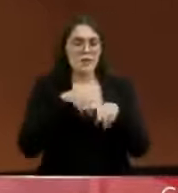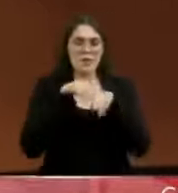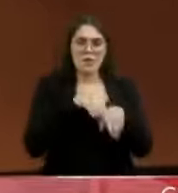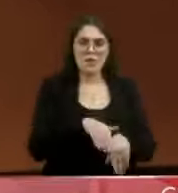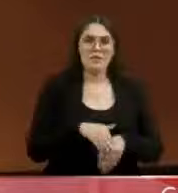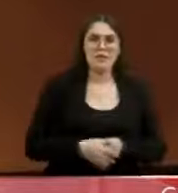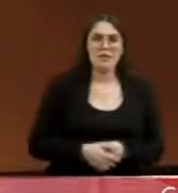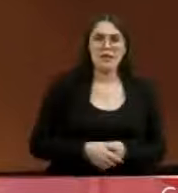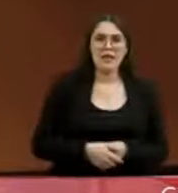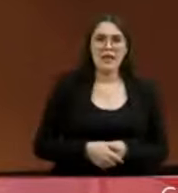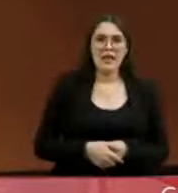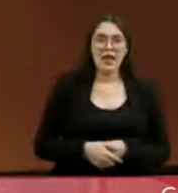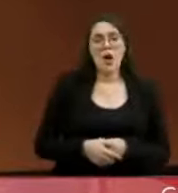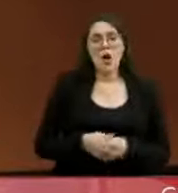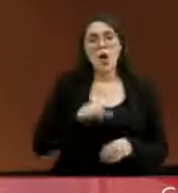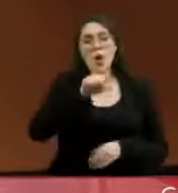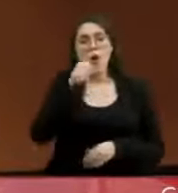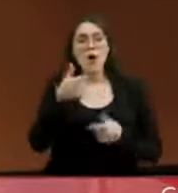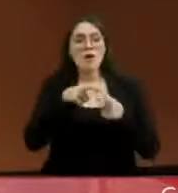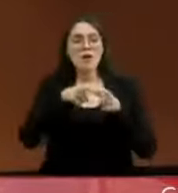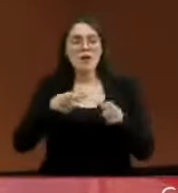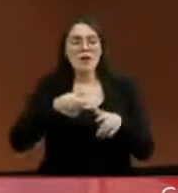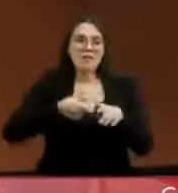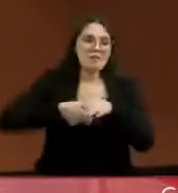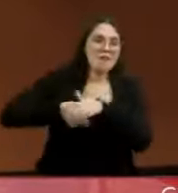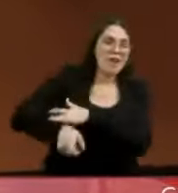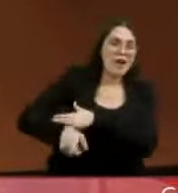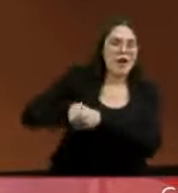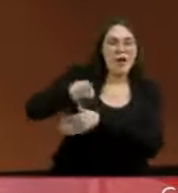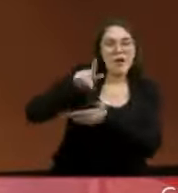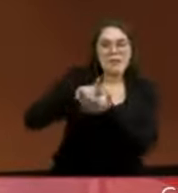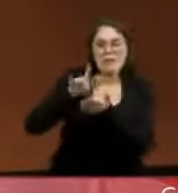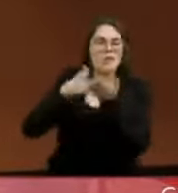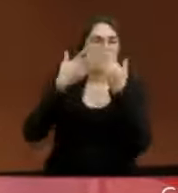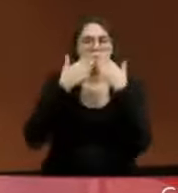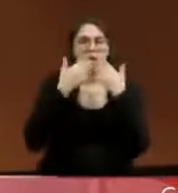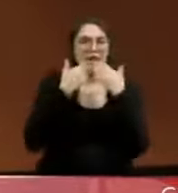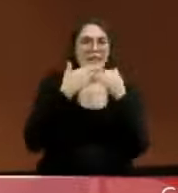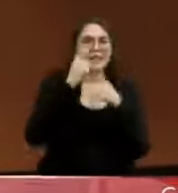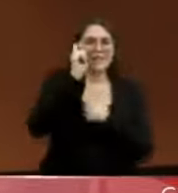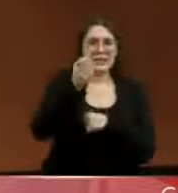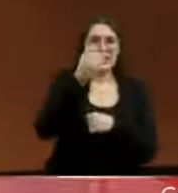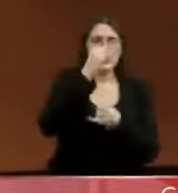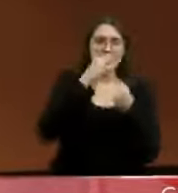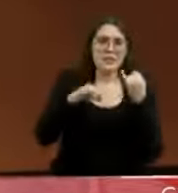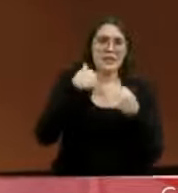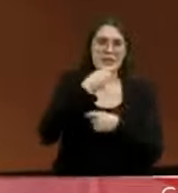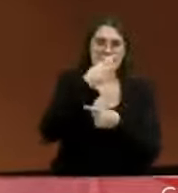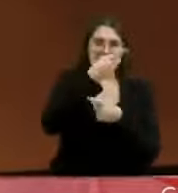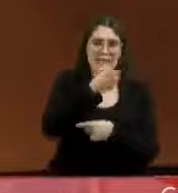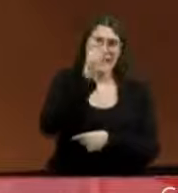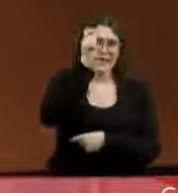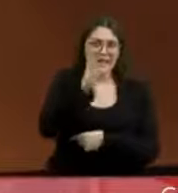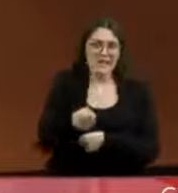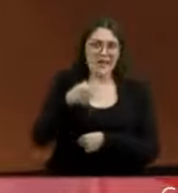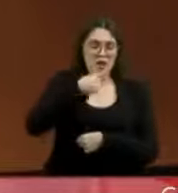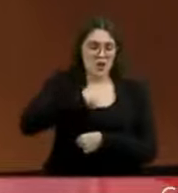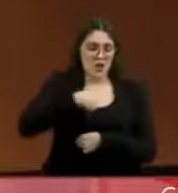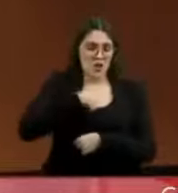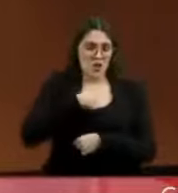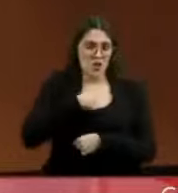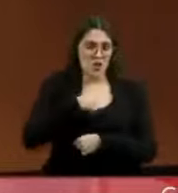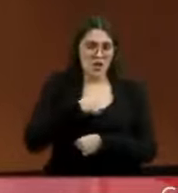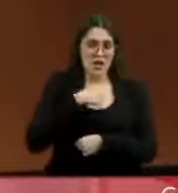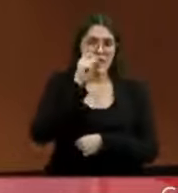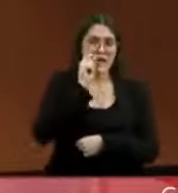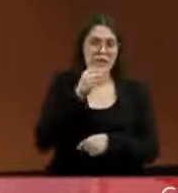hay cheques en blanco para nadie, lo sabemos bien, pero quiero terminar diciendo, no soy quien